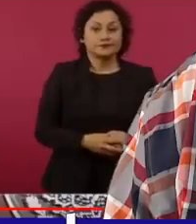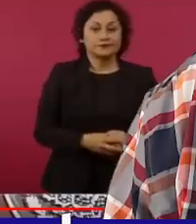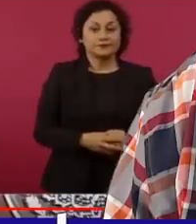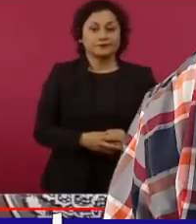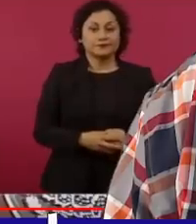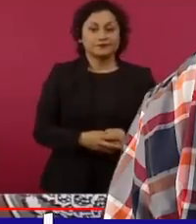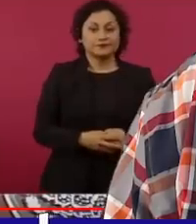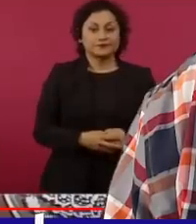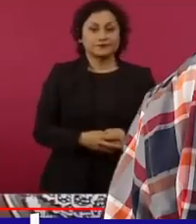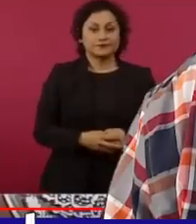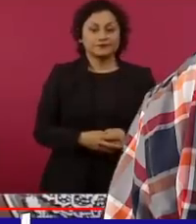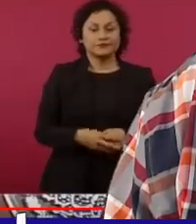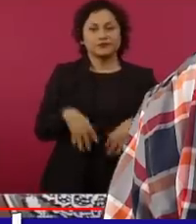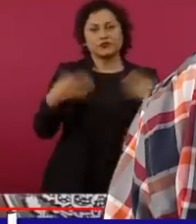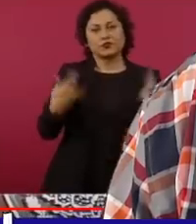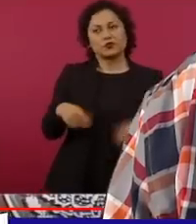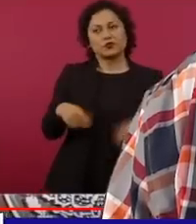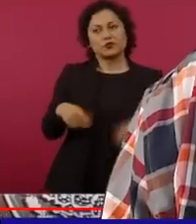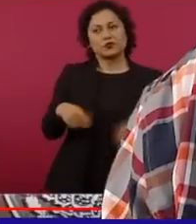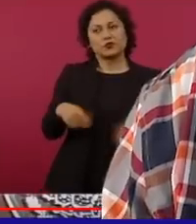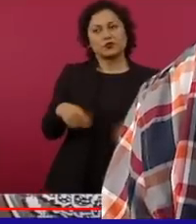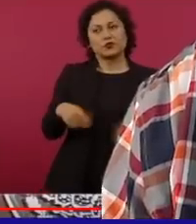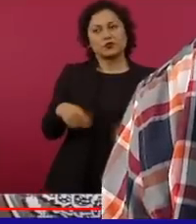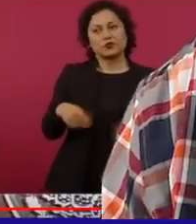un pueblo extraordinario.